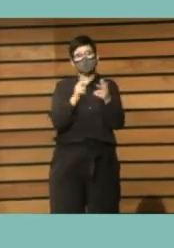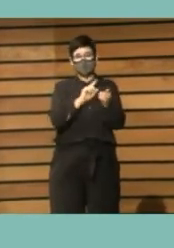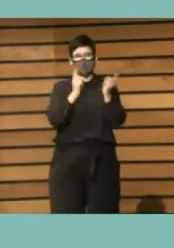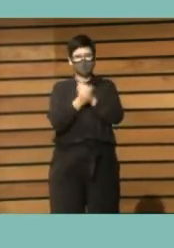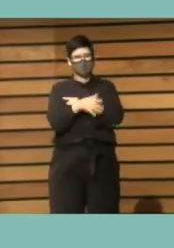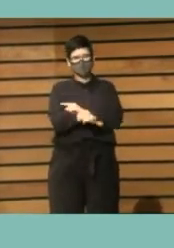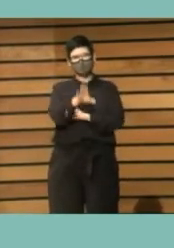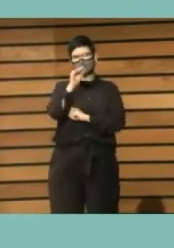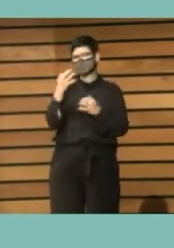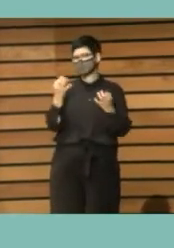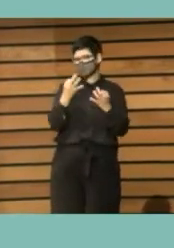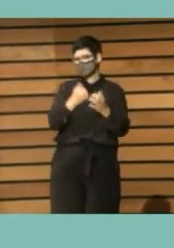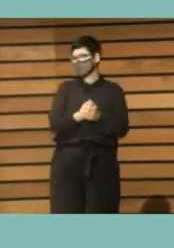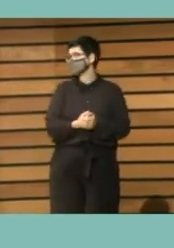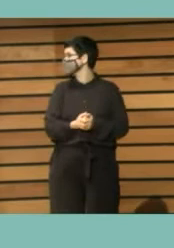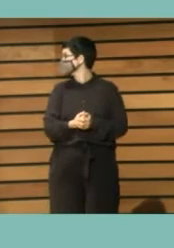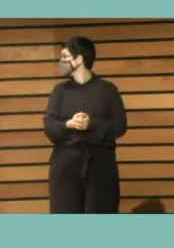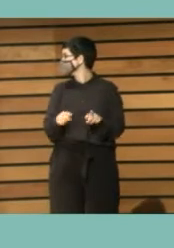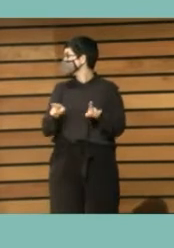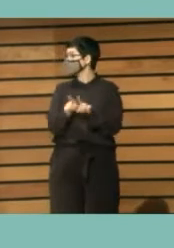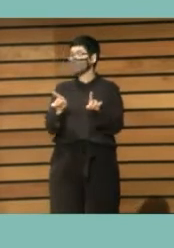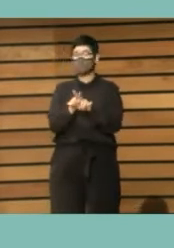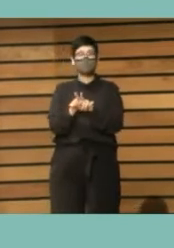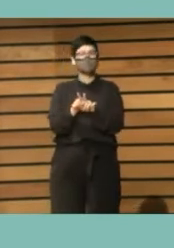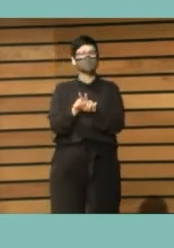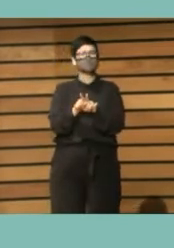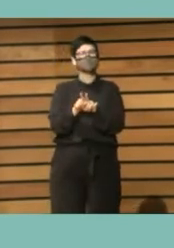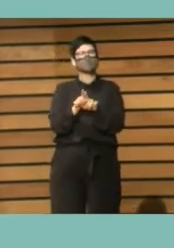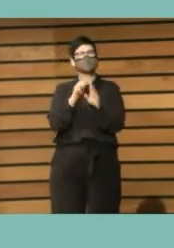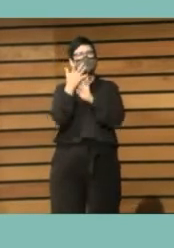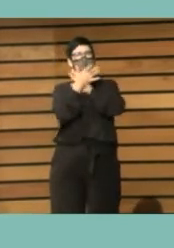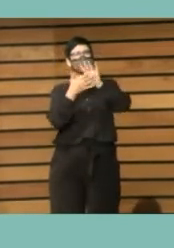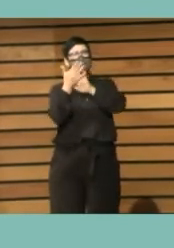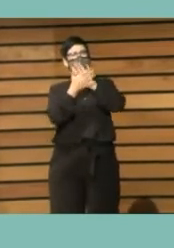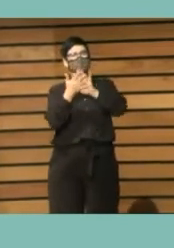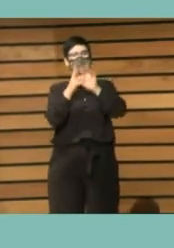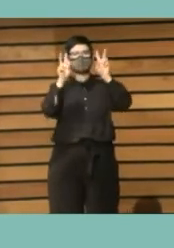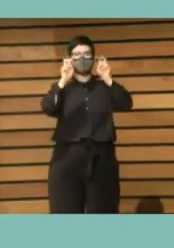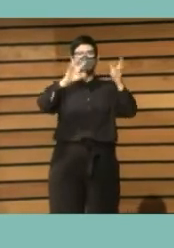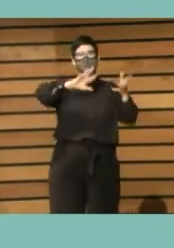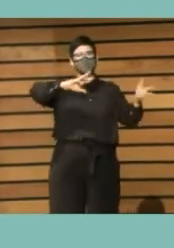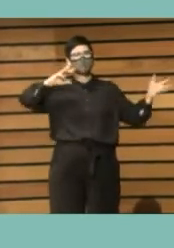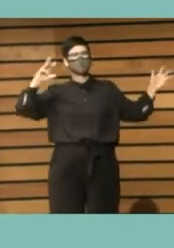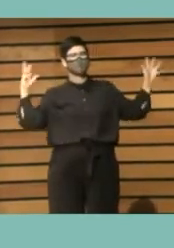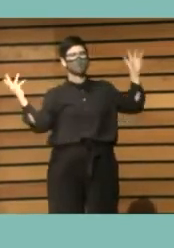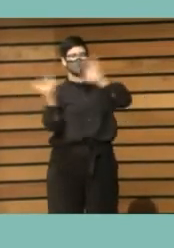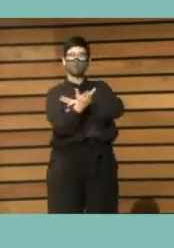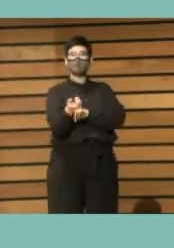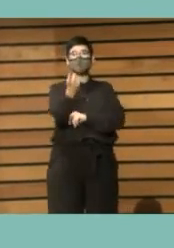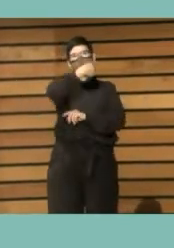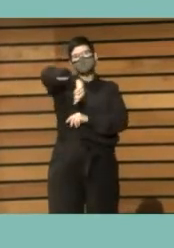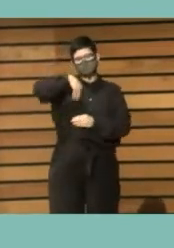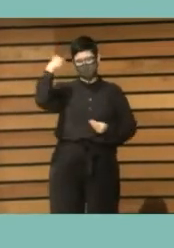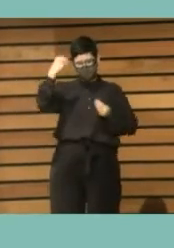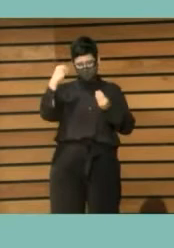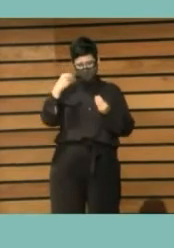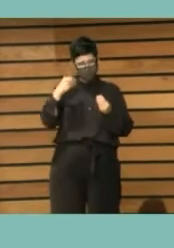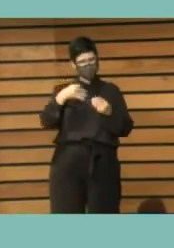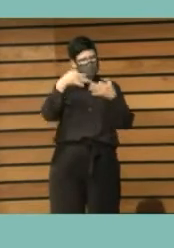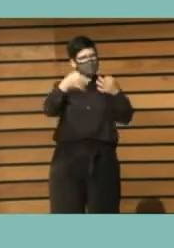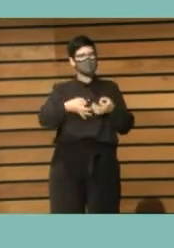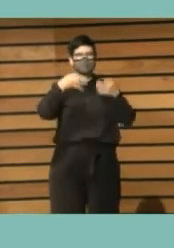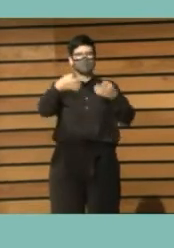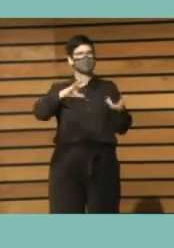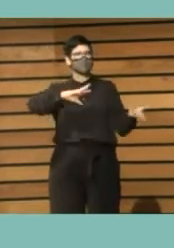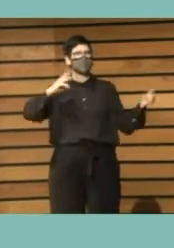dijo o a la forma de hablar de transformación, yo creo que estamos transformándonos continuamente y los bibliotecarios,